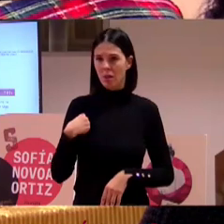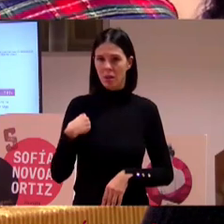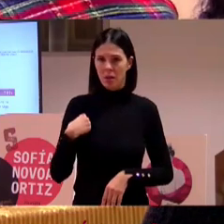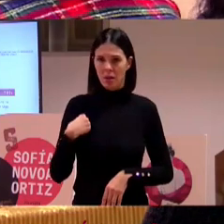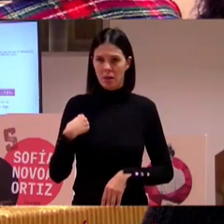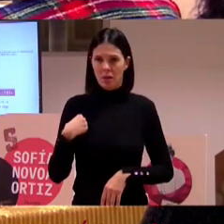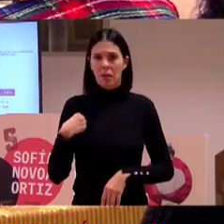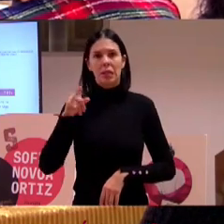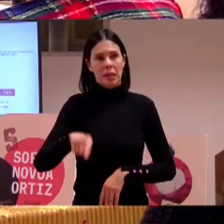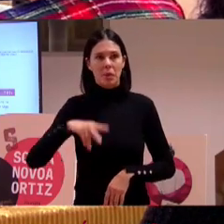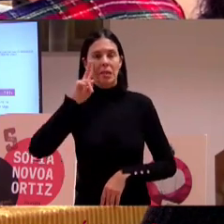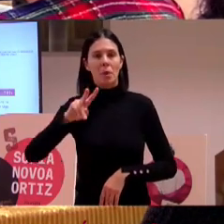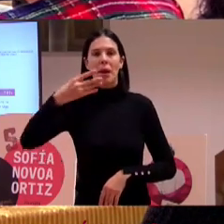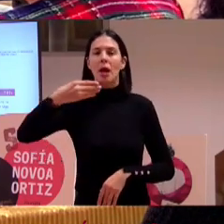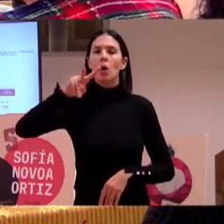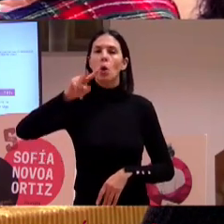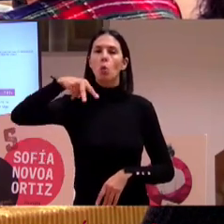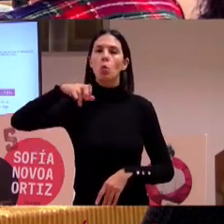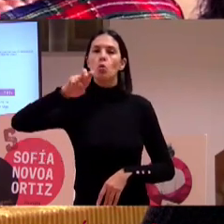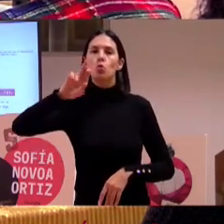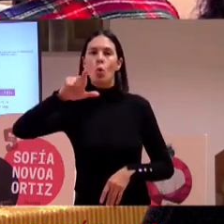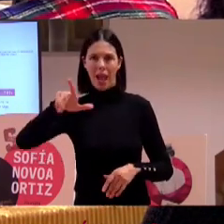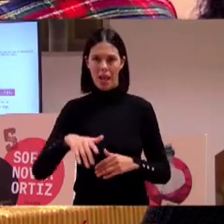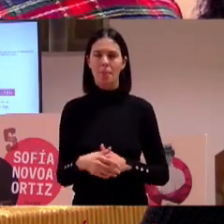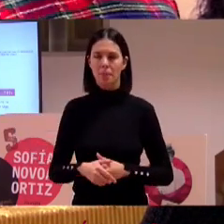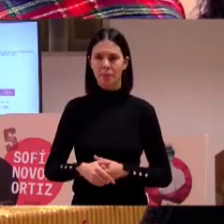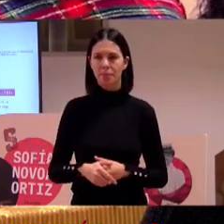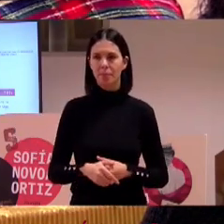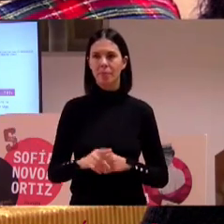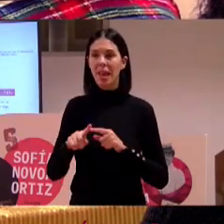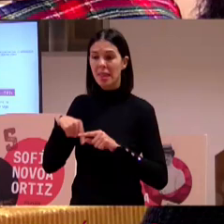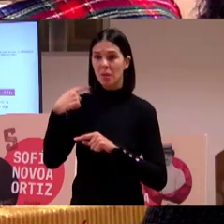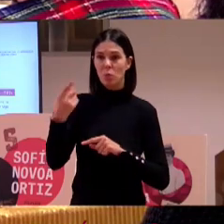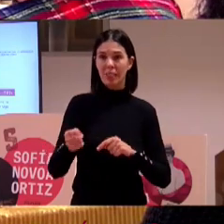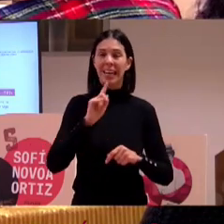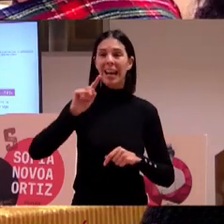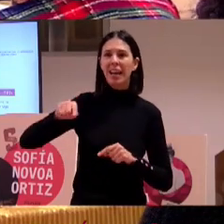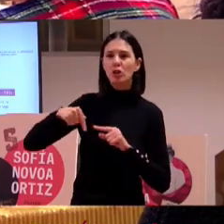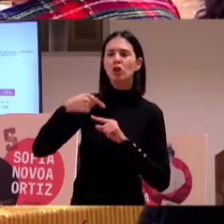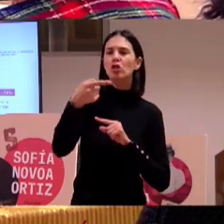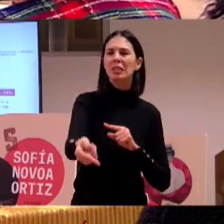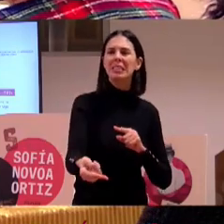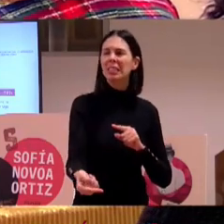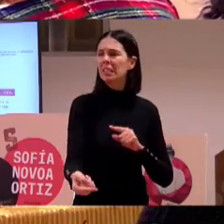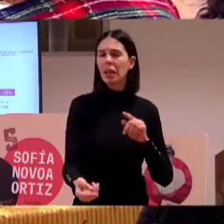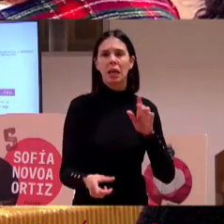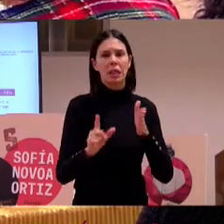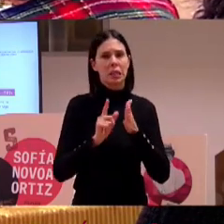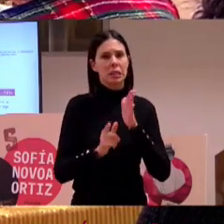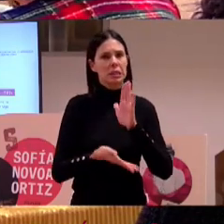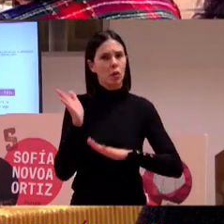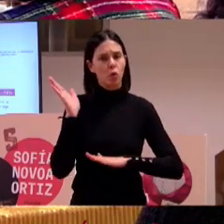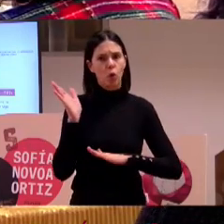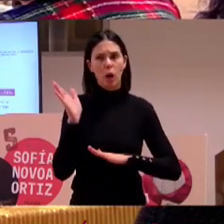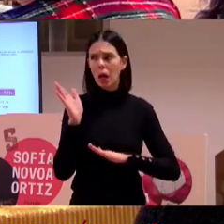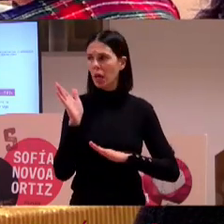Y aparece Buñuel. Uh-huh. Y después, al año siguiente, se fue y se pasó